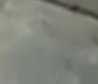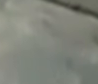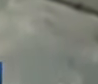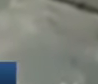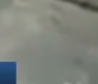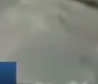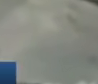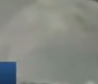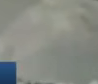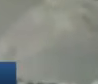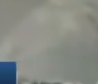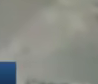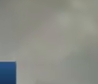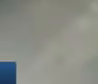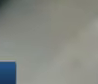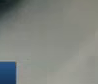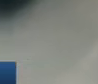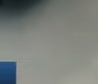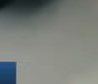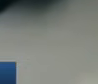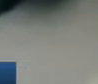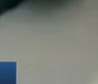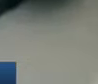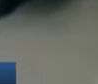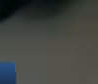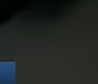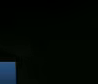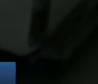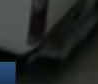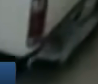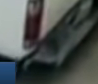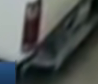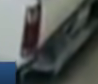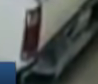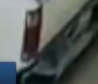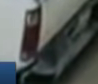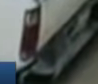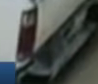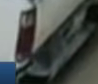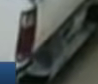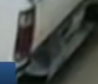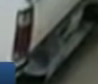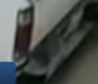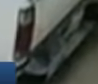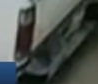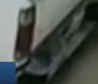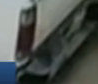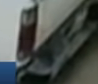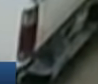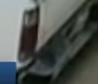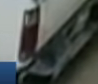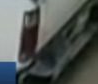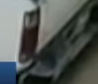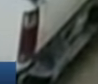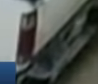Cámara capta roba distribuidora de lácteos en Milagro. El propietario del negocio afirma que es la cuarta vez que le roban.